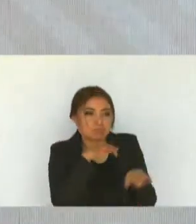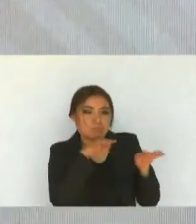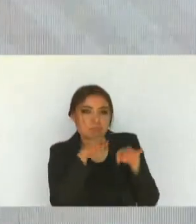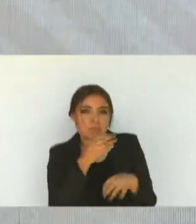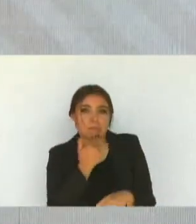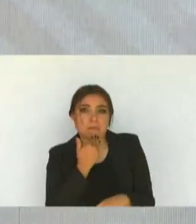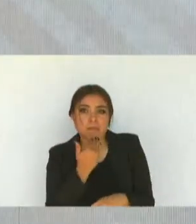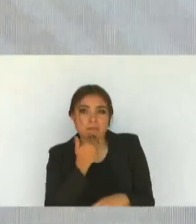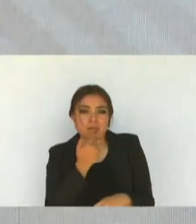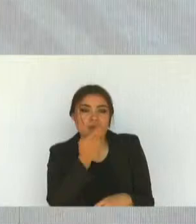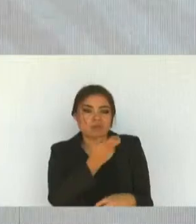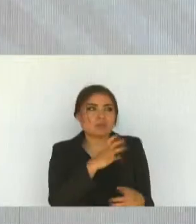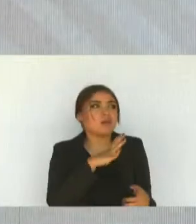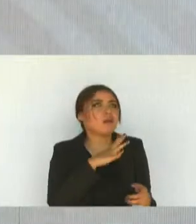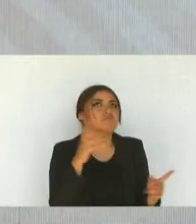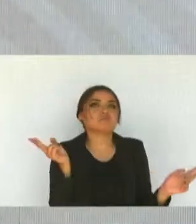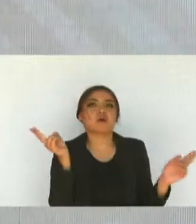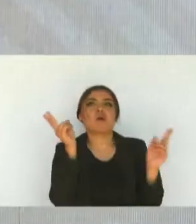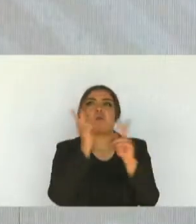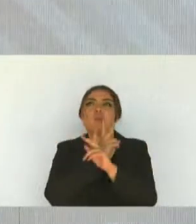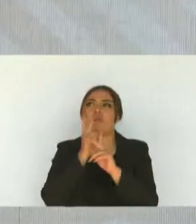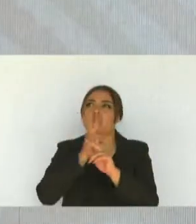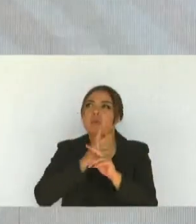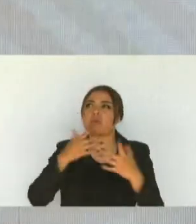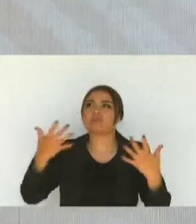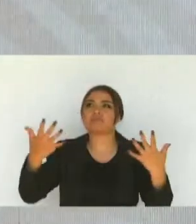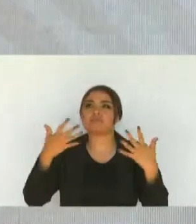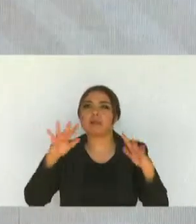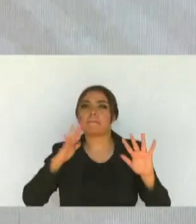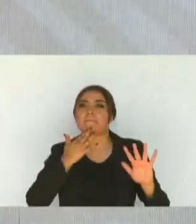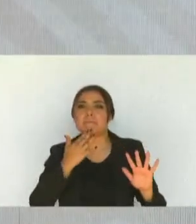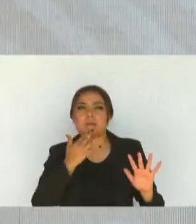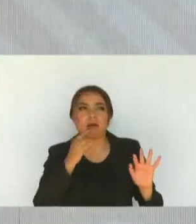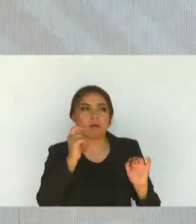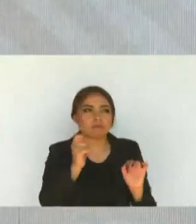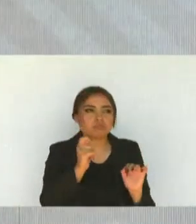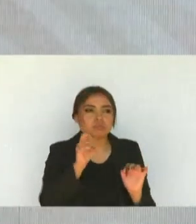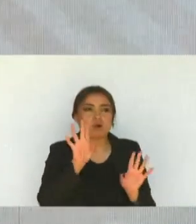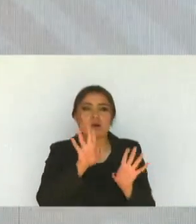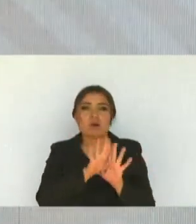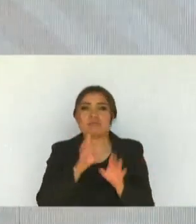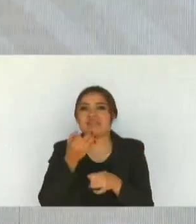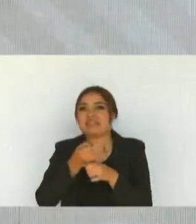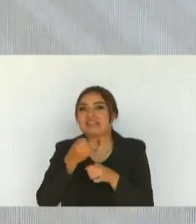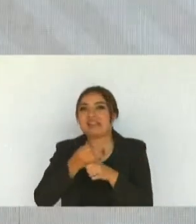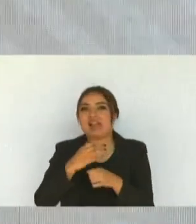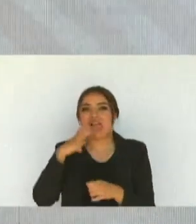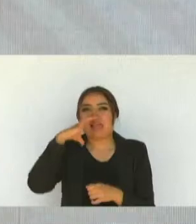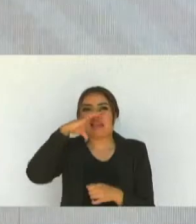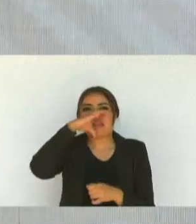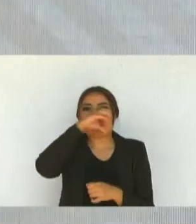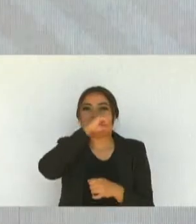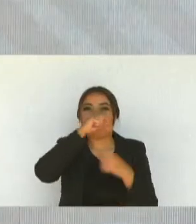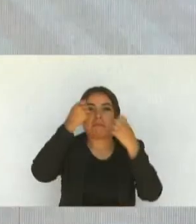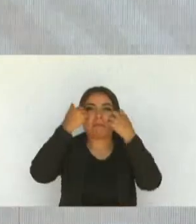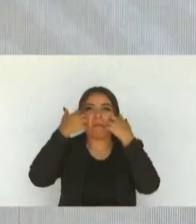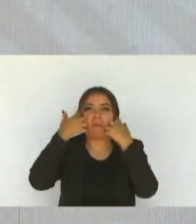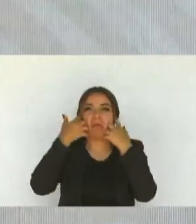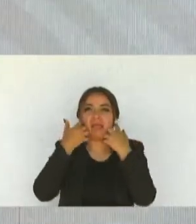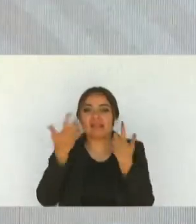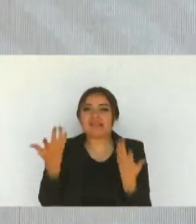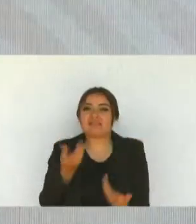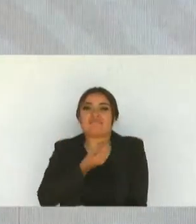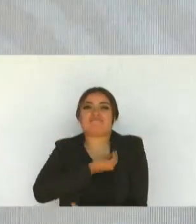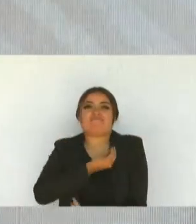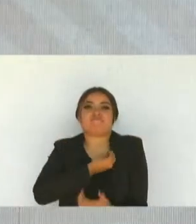una ventilación adecuada y sobre todo pues temperaturas que es difícil aguantar el cubrebocas todo el día. Entonces,